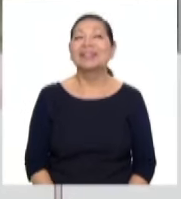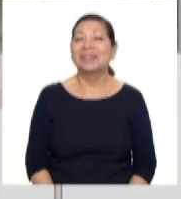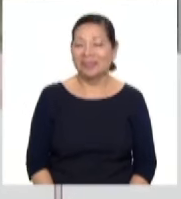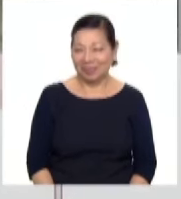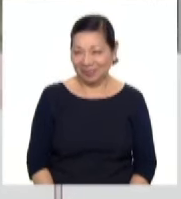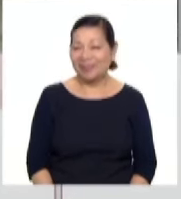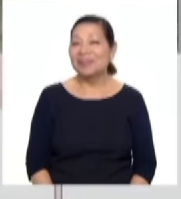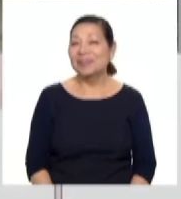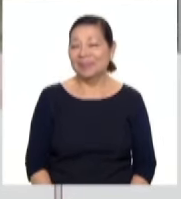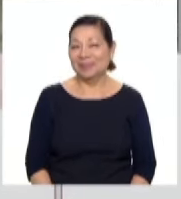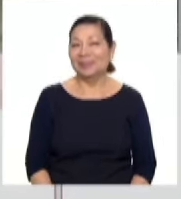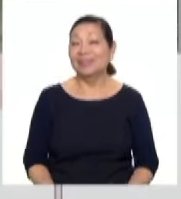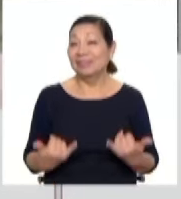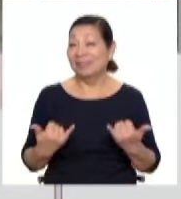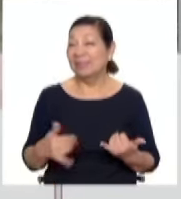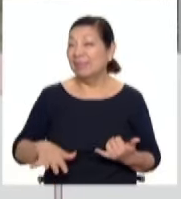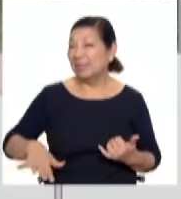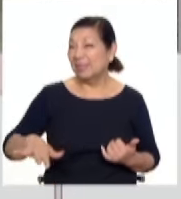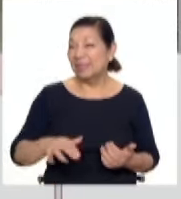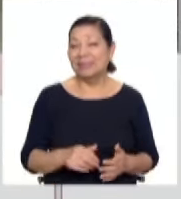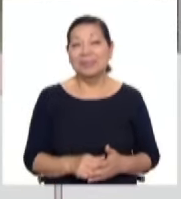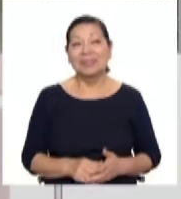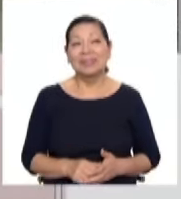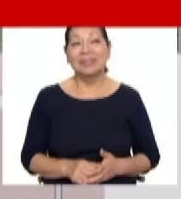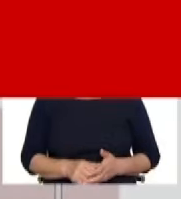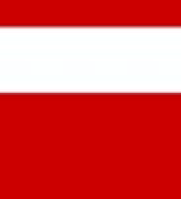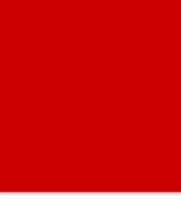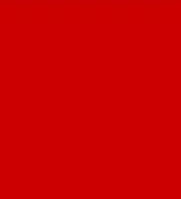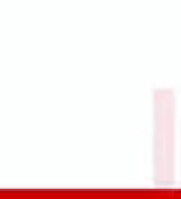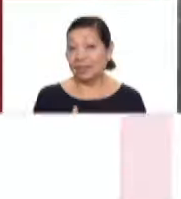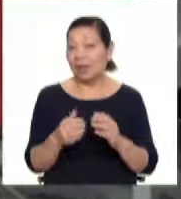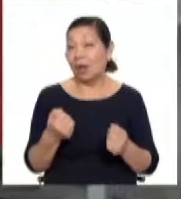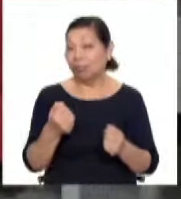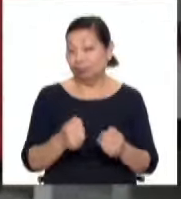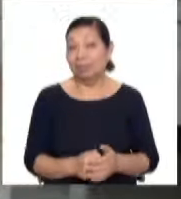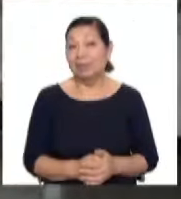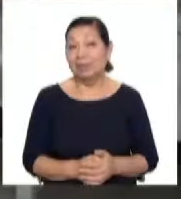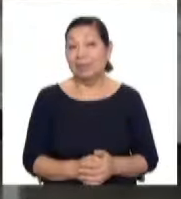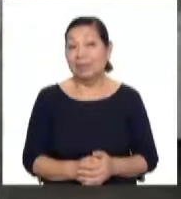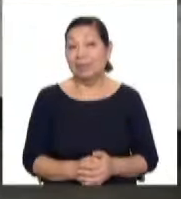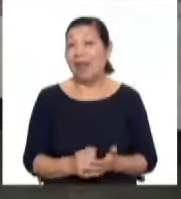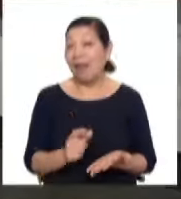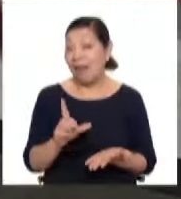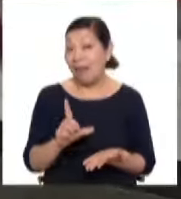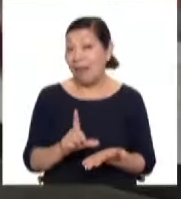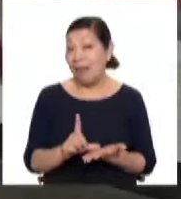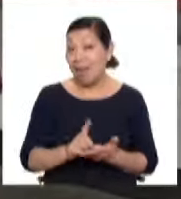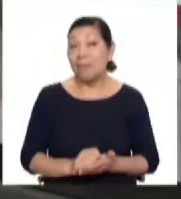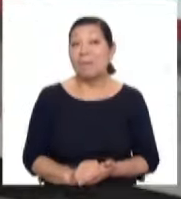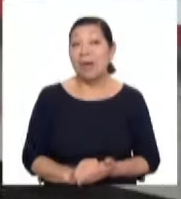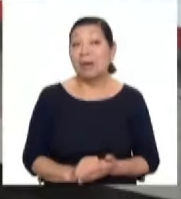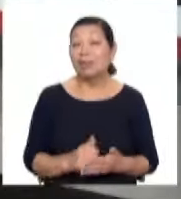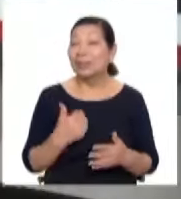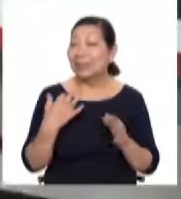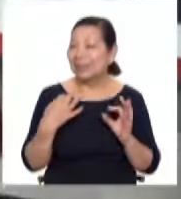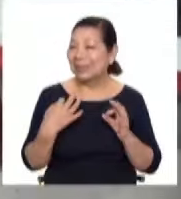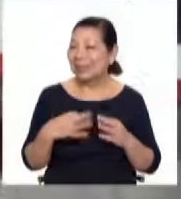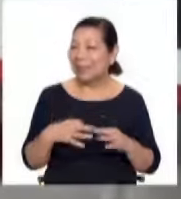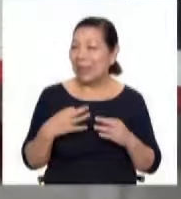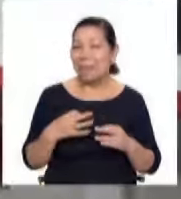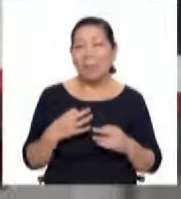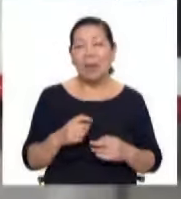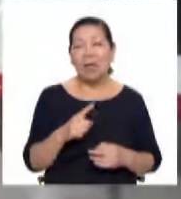¿Cómo están? Nos encontramos en el centro de emisión de licencias de conducir en el cercado de Lima, donde diariamente se